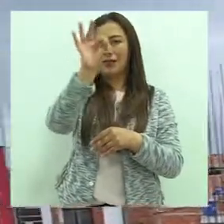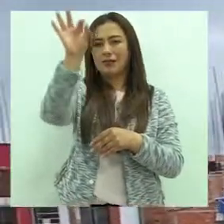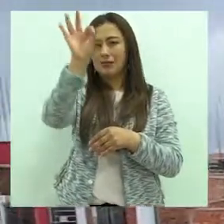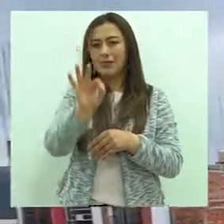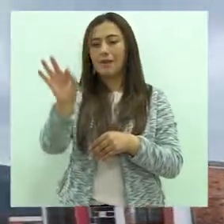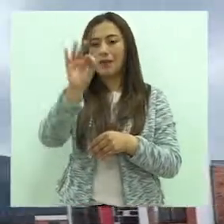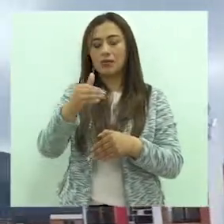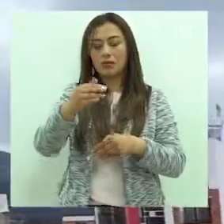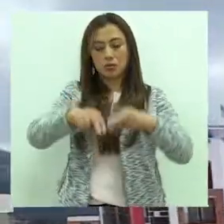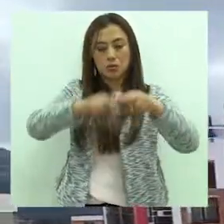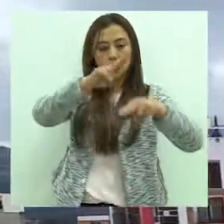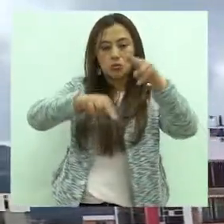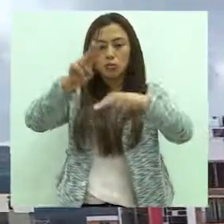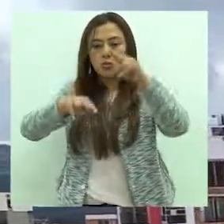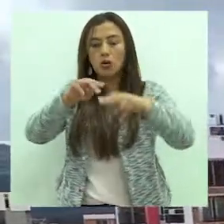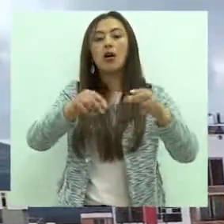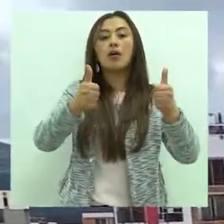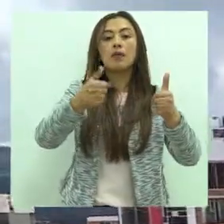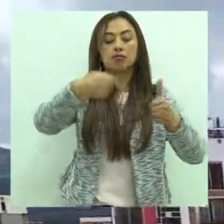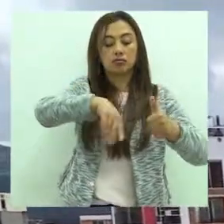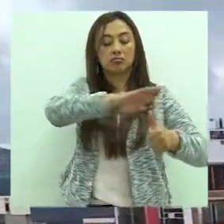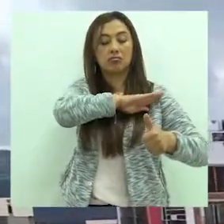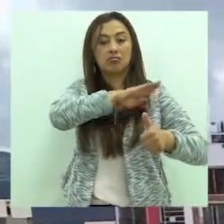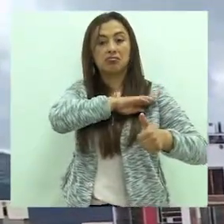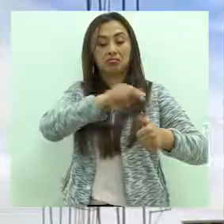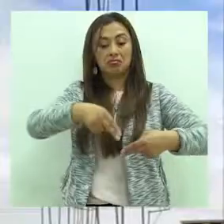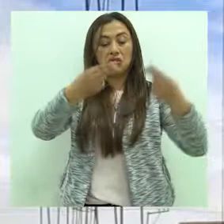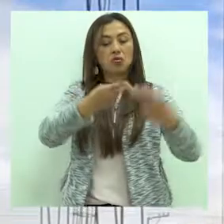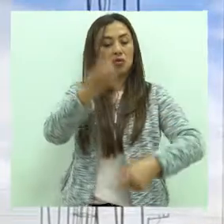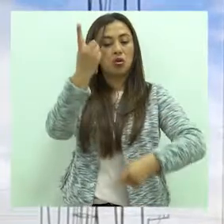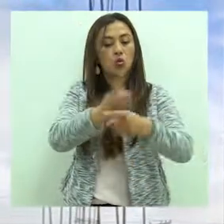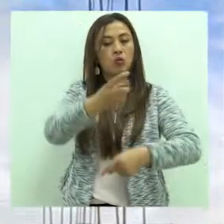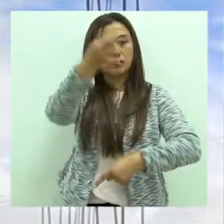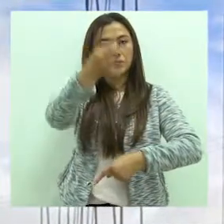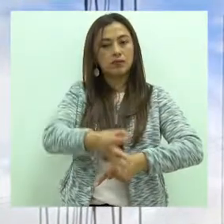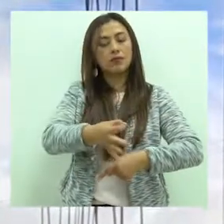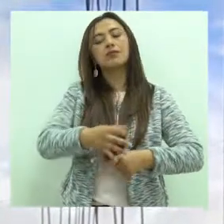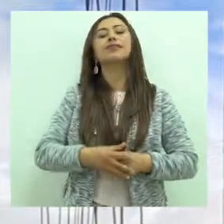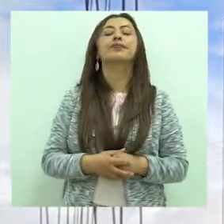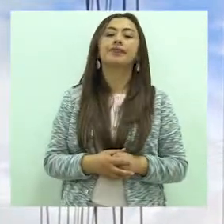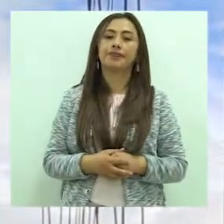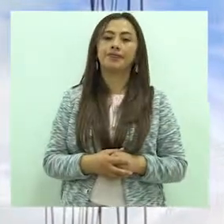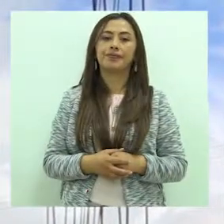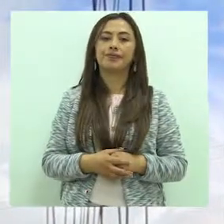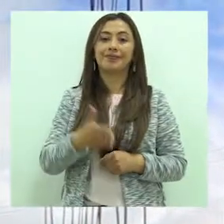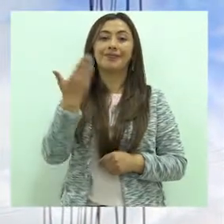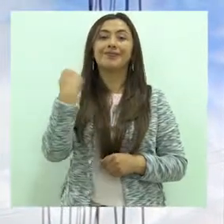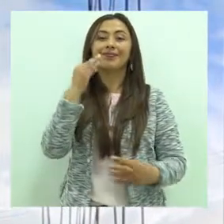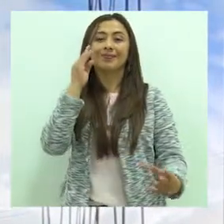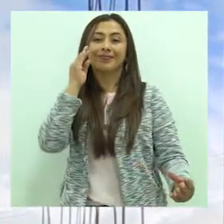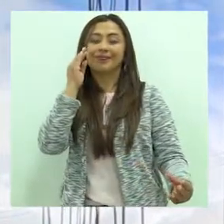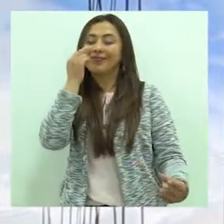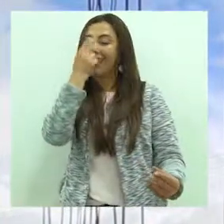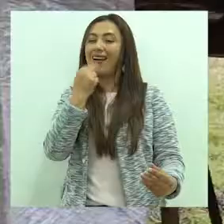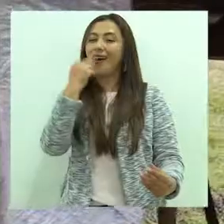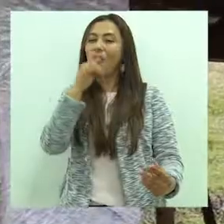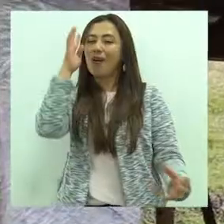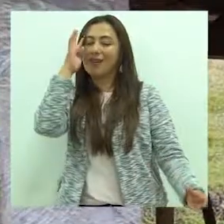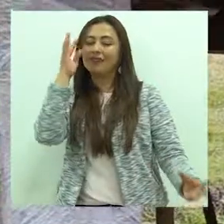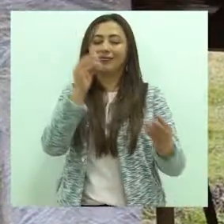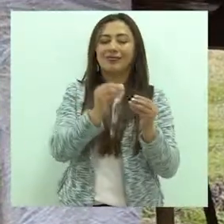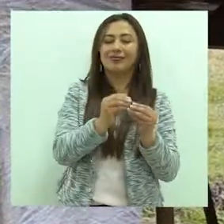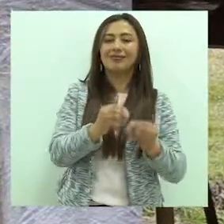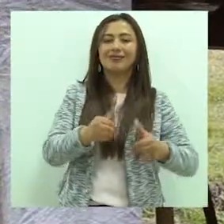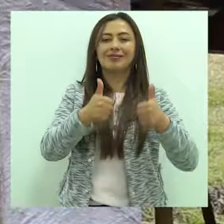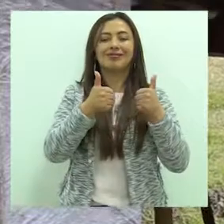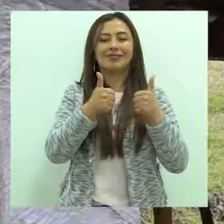30%, lo que indica claramente que esta administración le está cumpliendo a la ciudadanía, así como se comprometió a hacerlo con toda la voluntad,